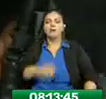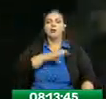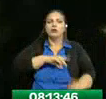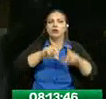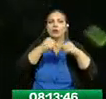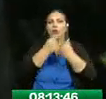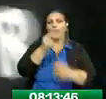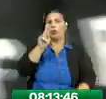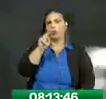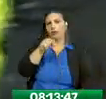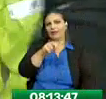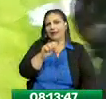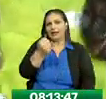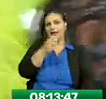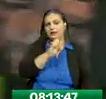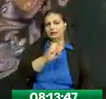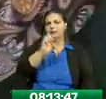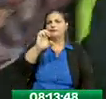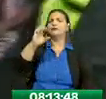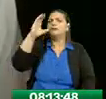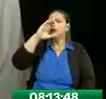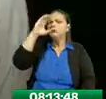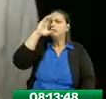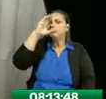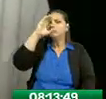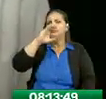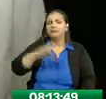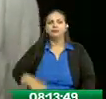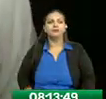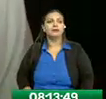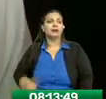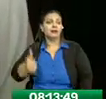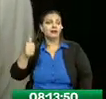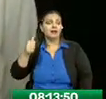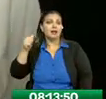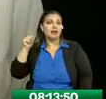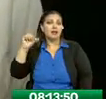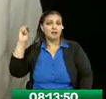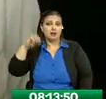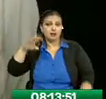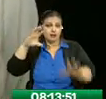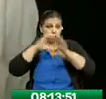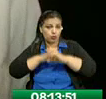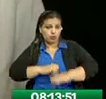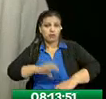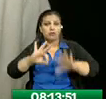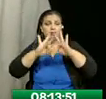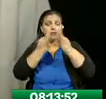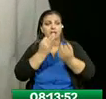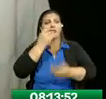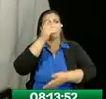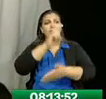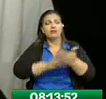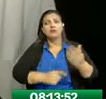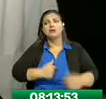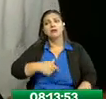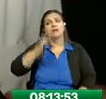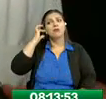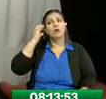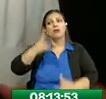recibir denuncias de familiares de la víctima. Dentro, pues, efectivamente, una vez que hemos operado, unido con los miembros policiales y